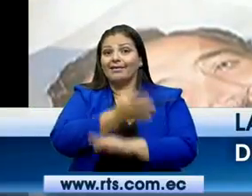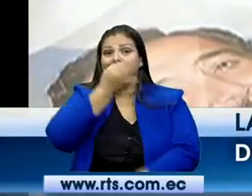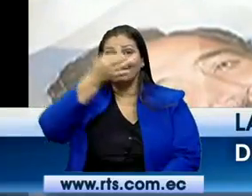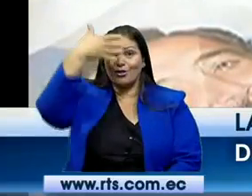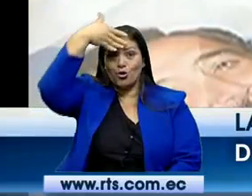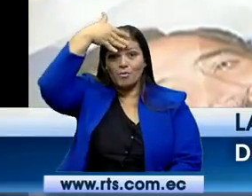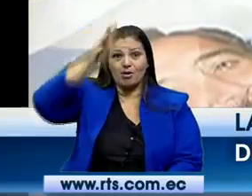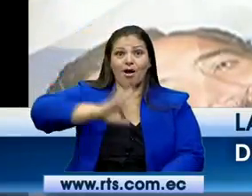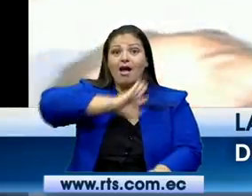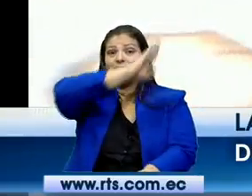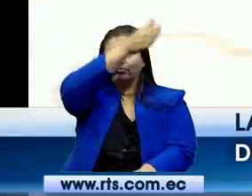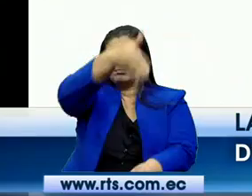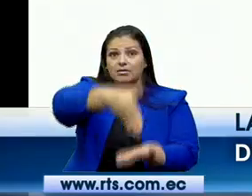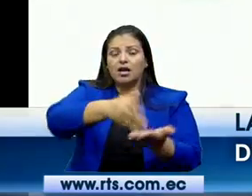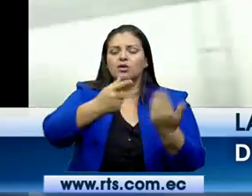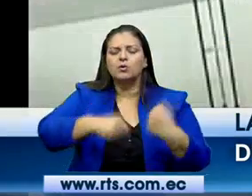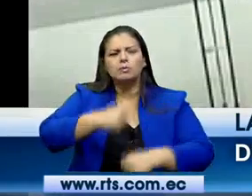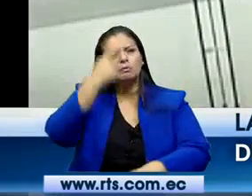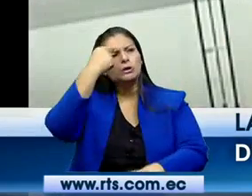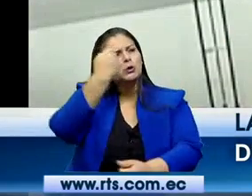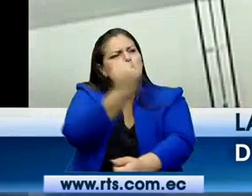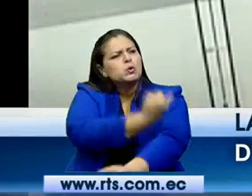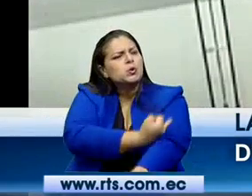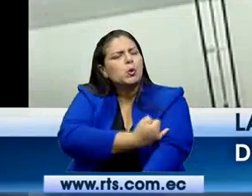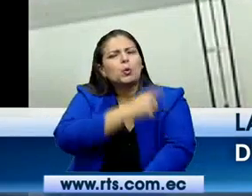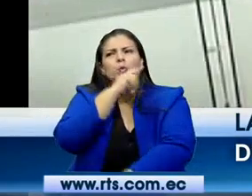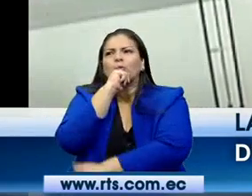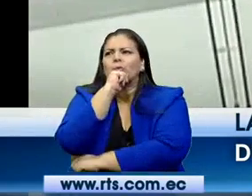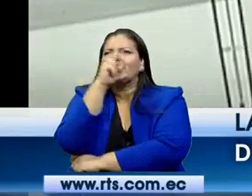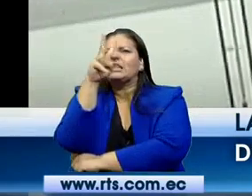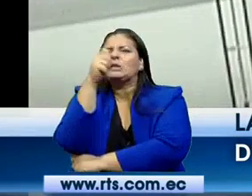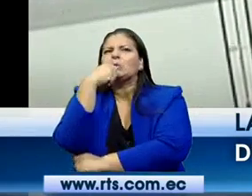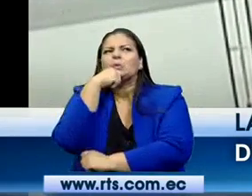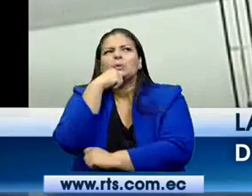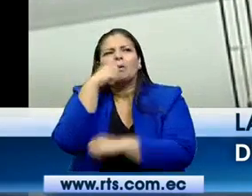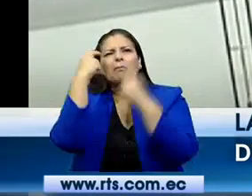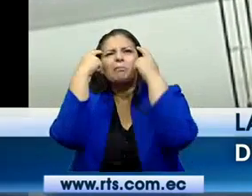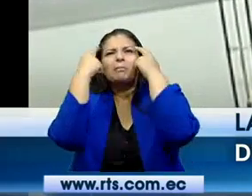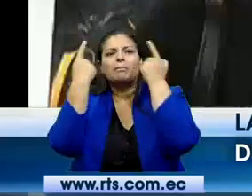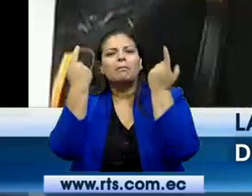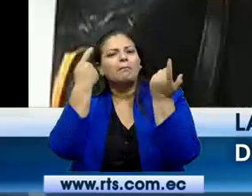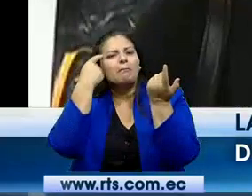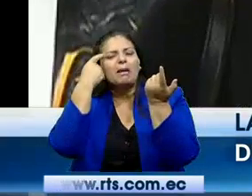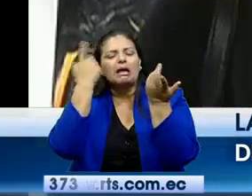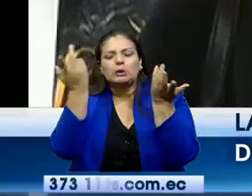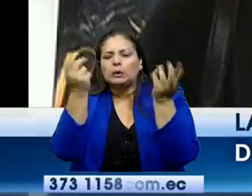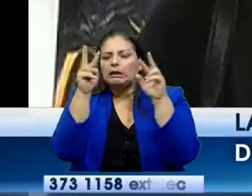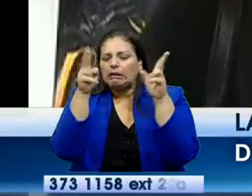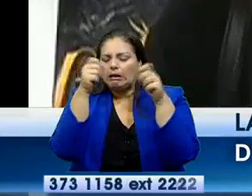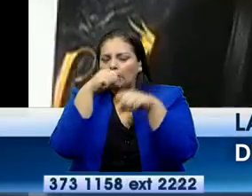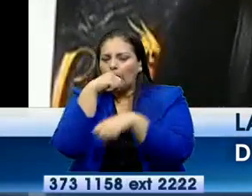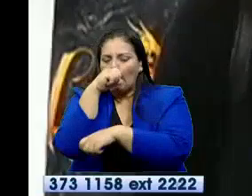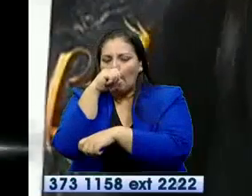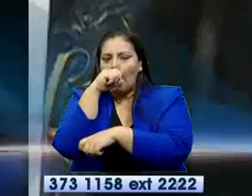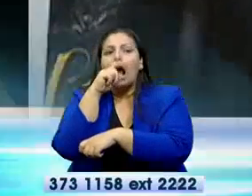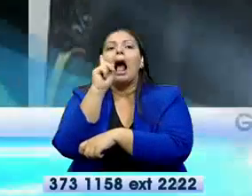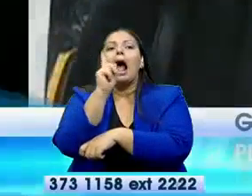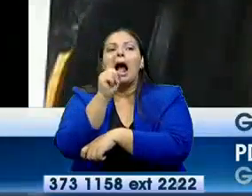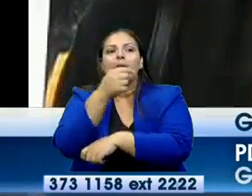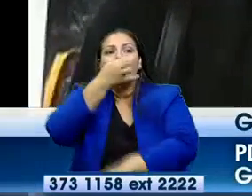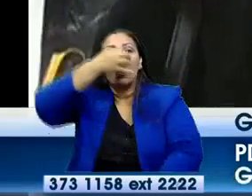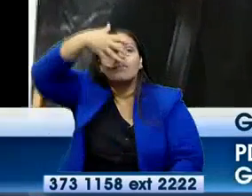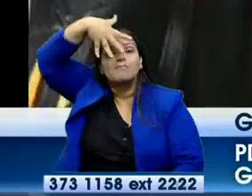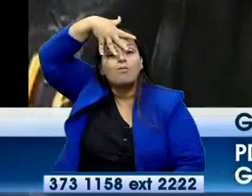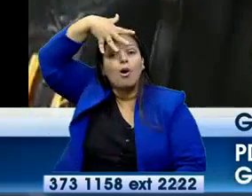caso escogimos la torre del Parque Central y el ícono de Guayaquil, pues que es Jaime Nebot. Esto nos llena de orgullo porque demostramos